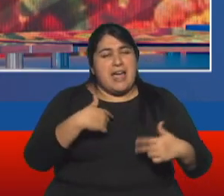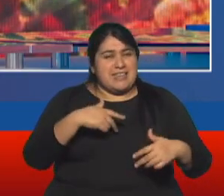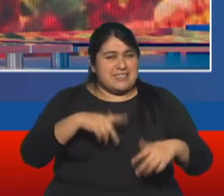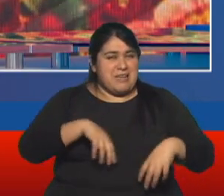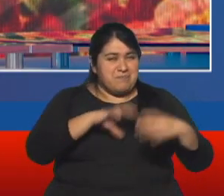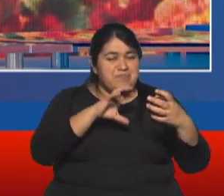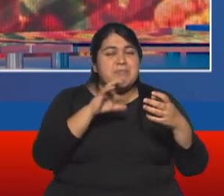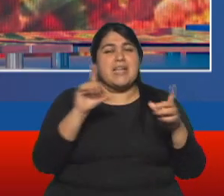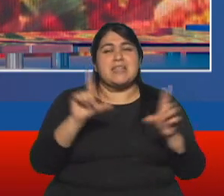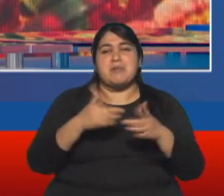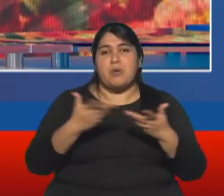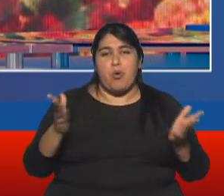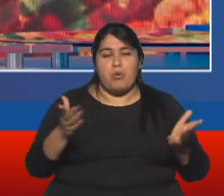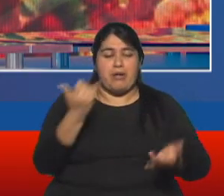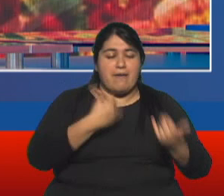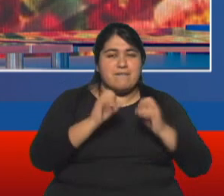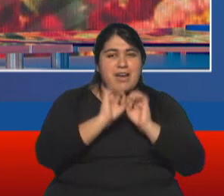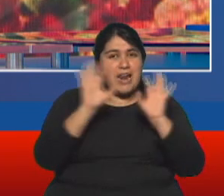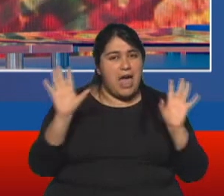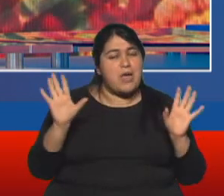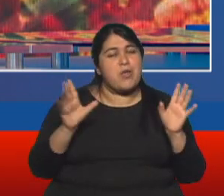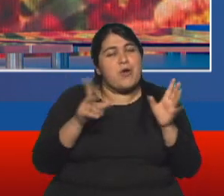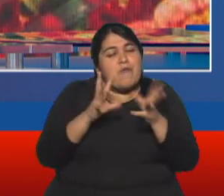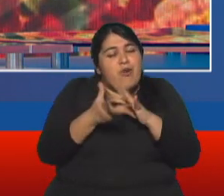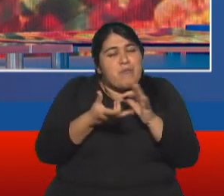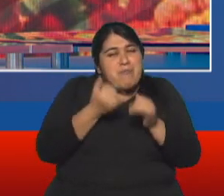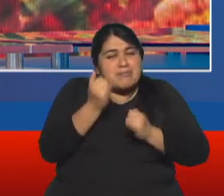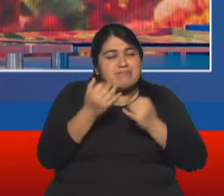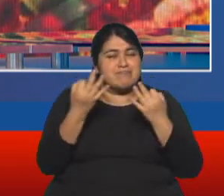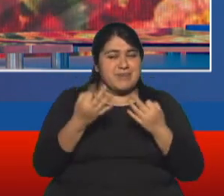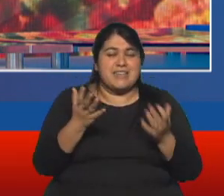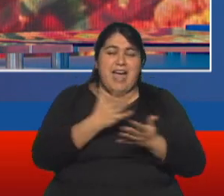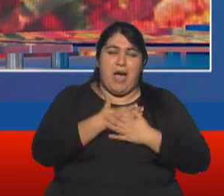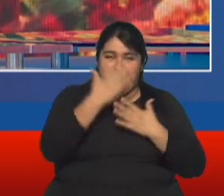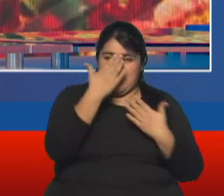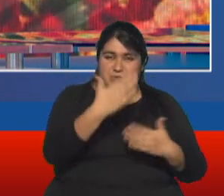televisión pública, muy claro y muy pedagógico como siempre. Te mandamos un abrazo grande.